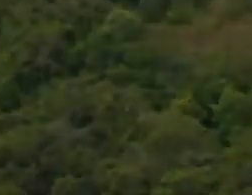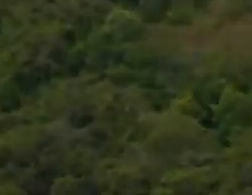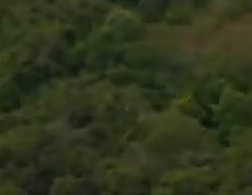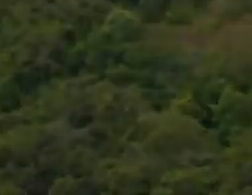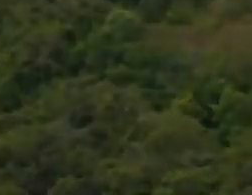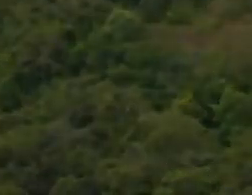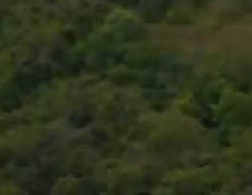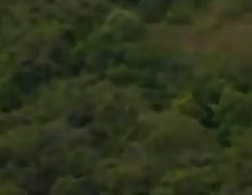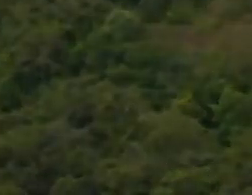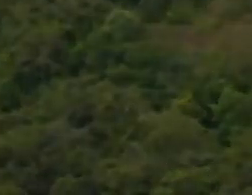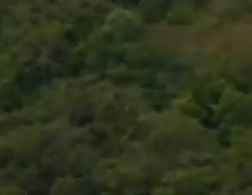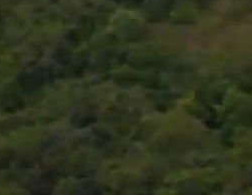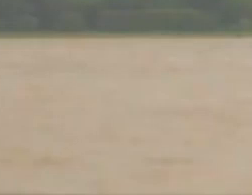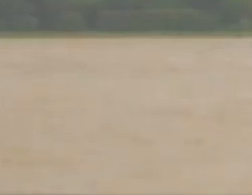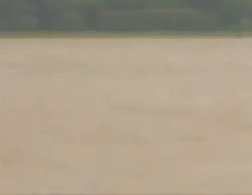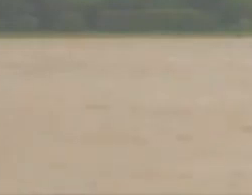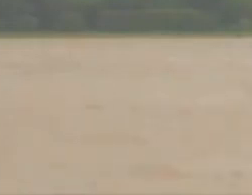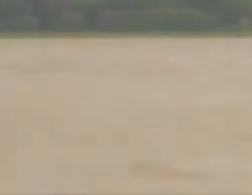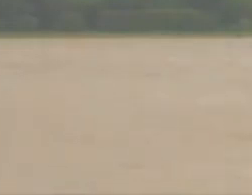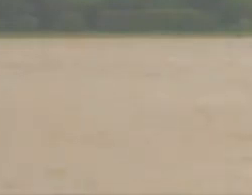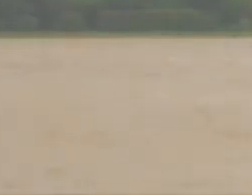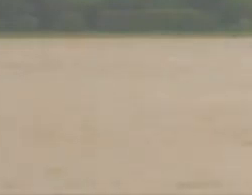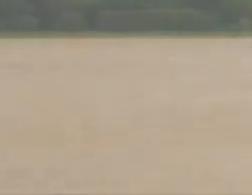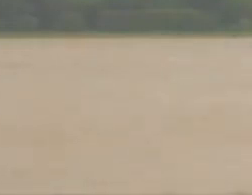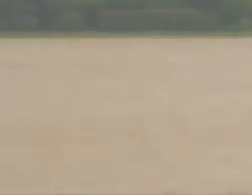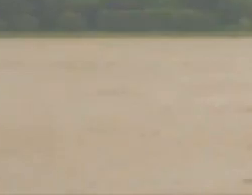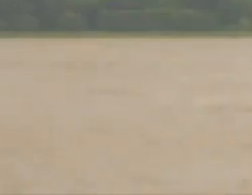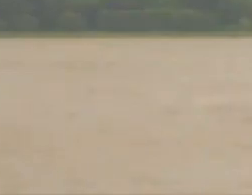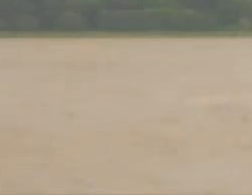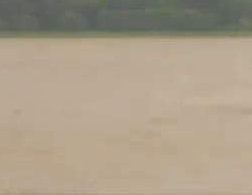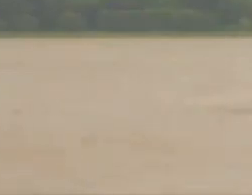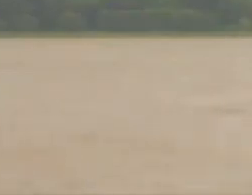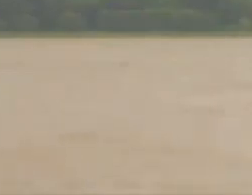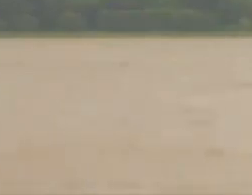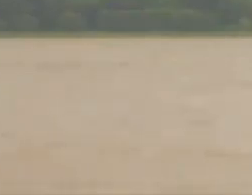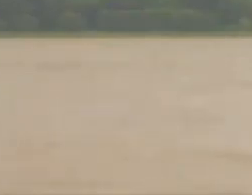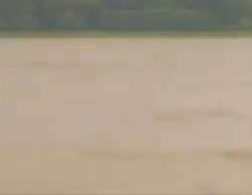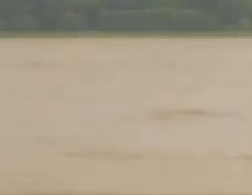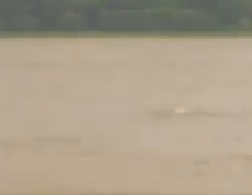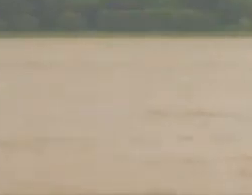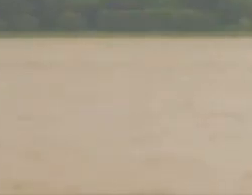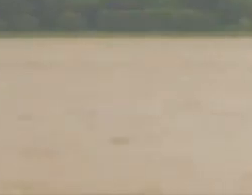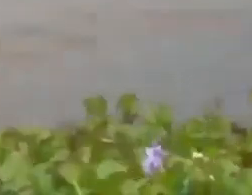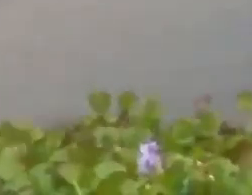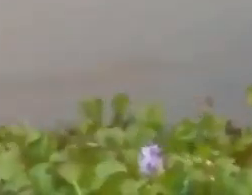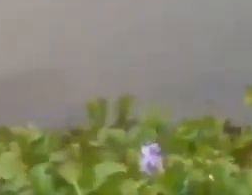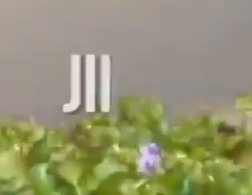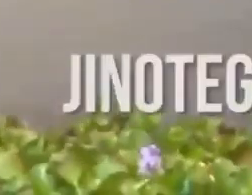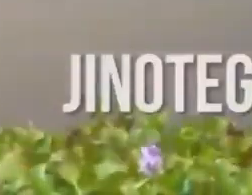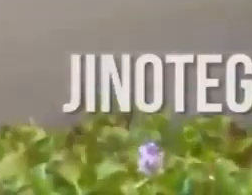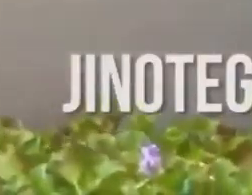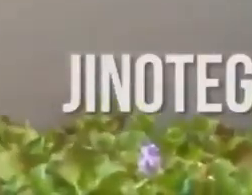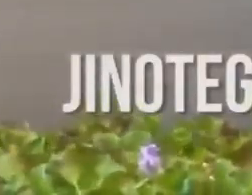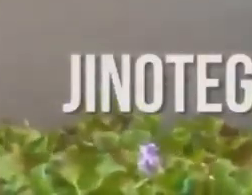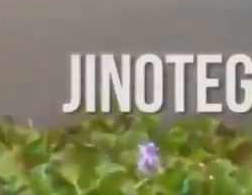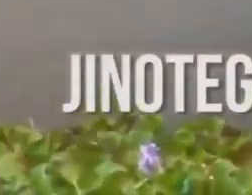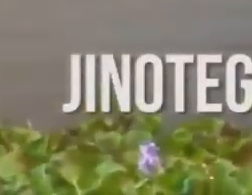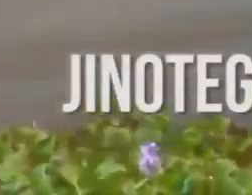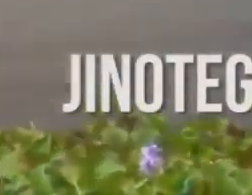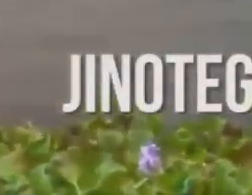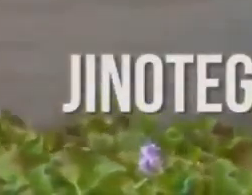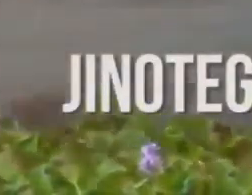soñar, ahí donde la bruma te da vida y en una sola